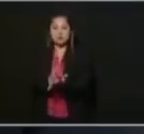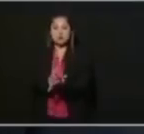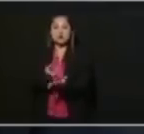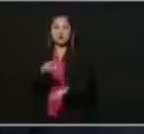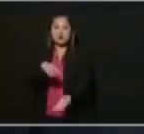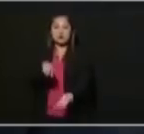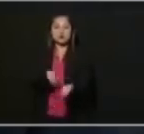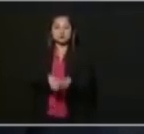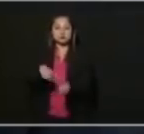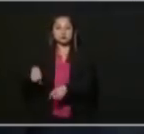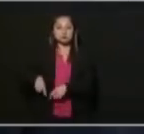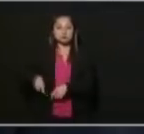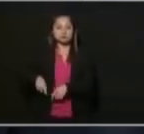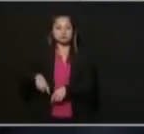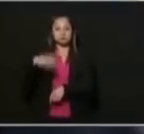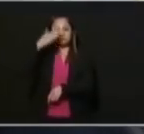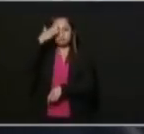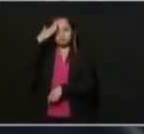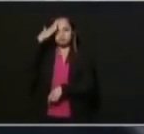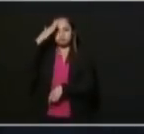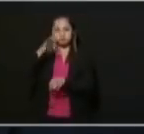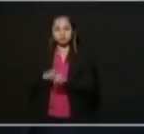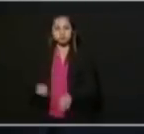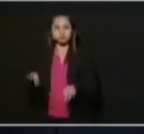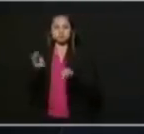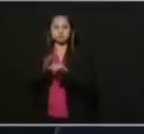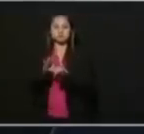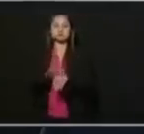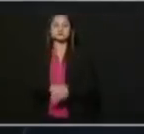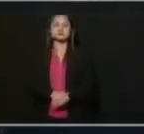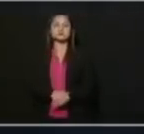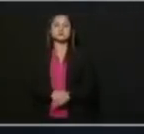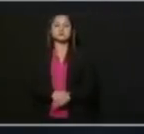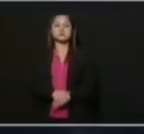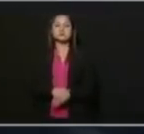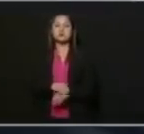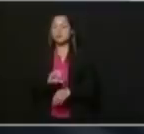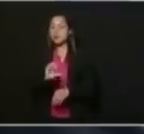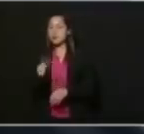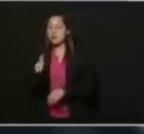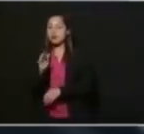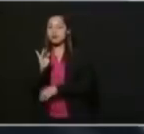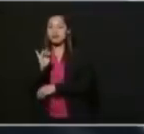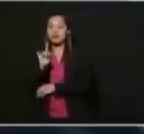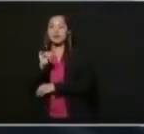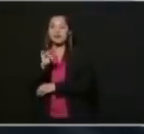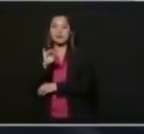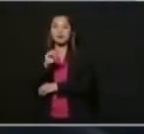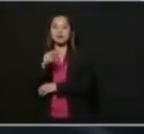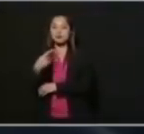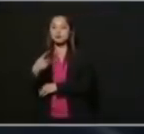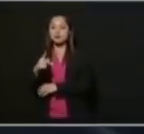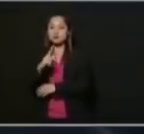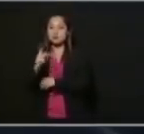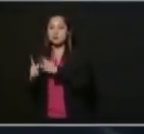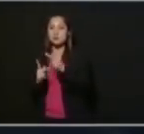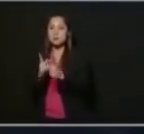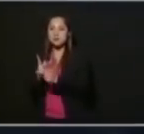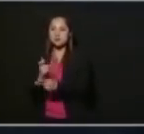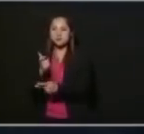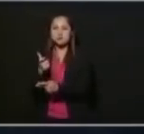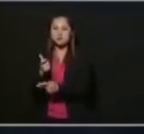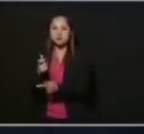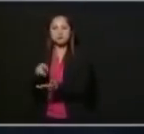cancelarán fideicomisos o cualquier otro mecanismo utilizado para ocultar fondos públicos y evadir